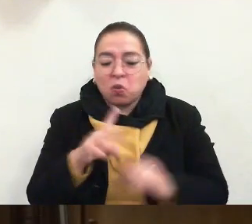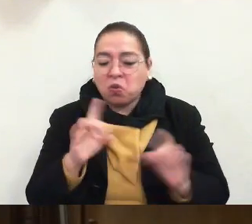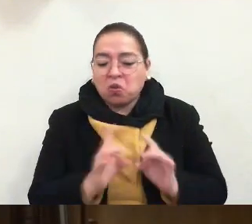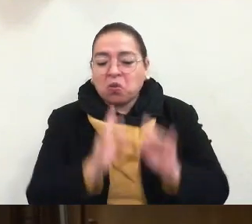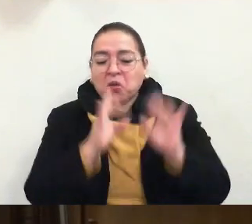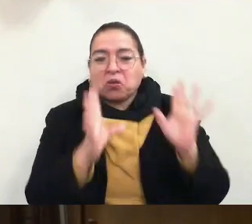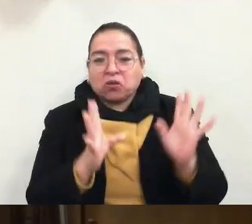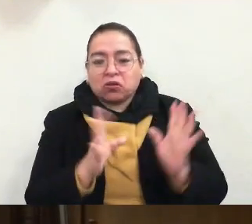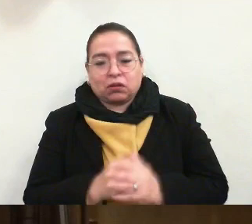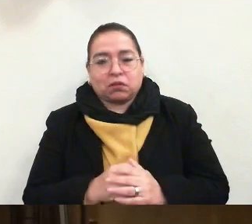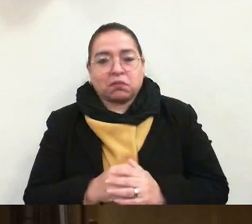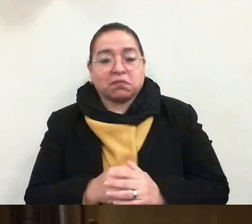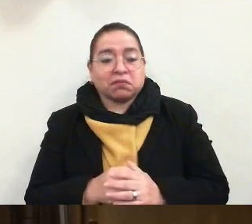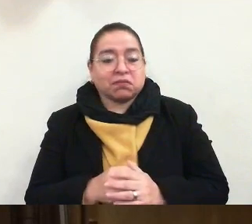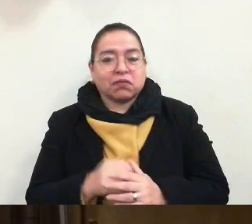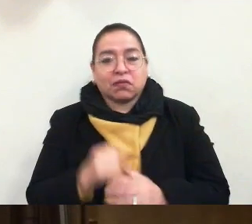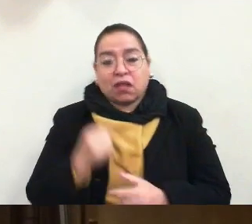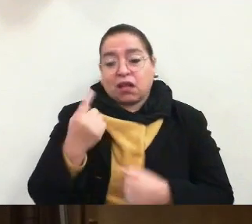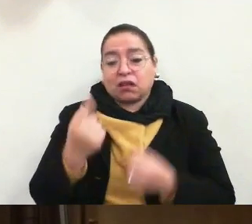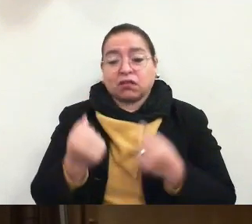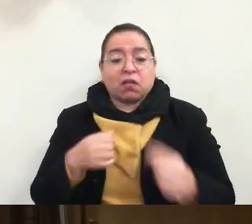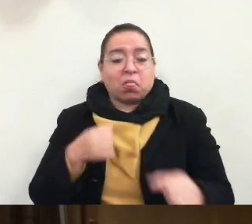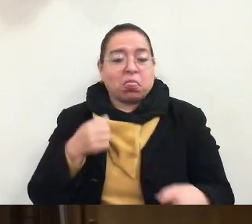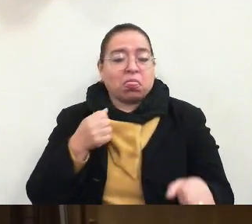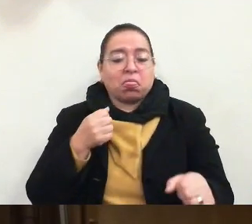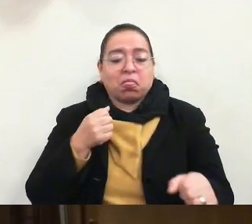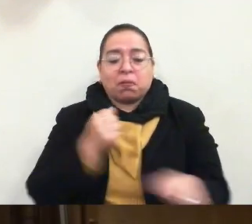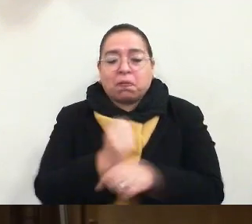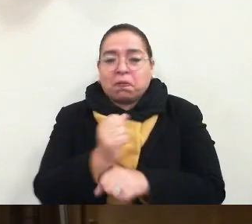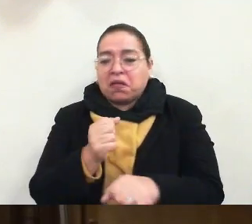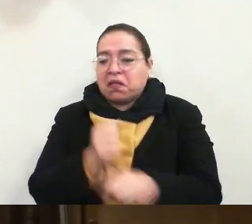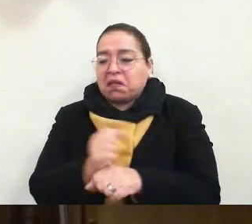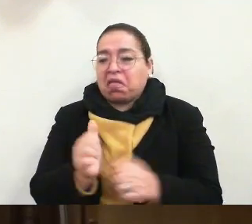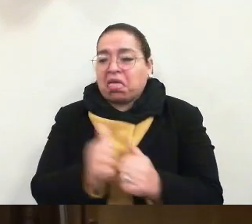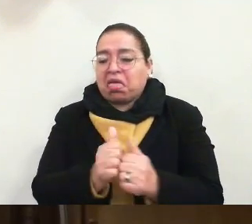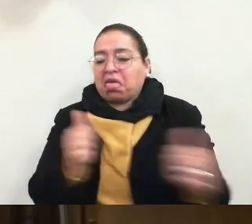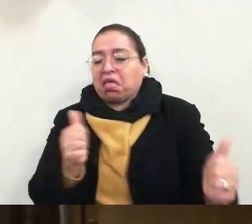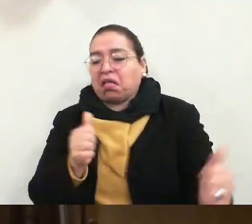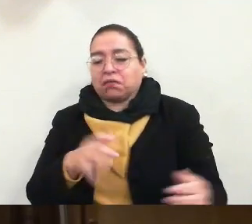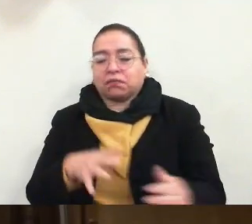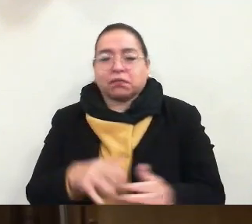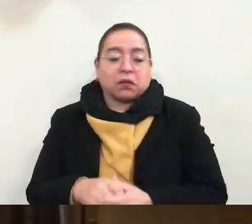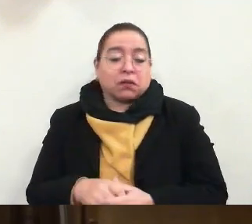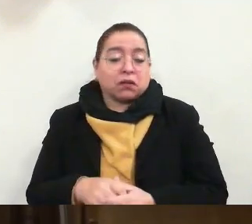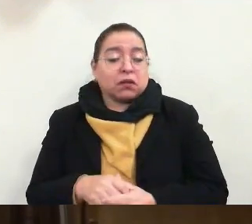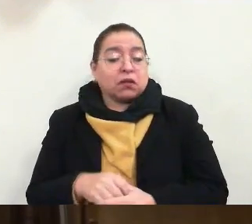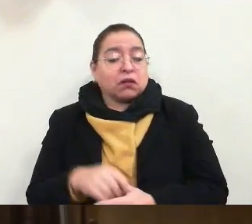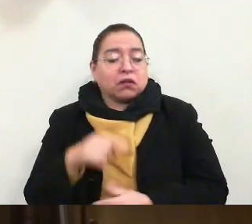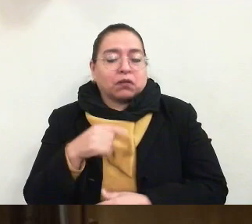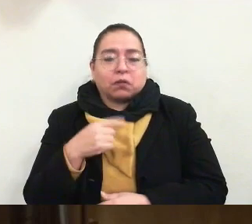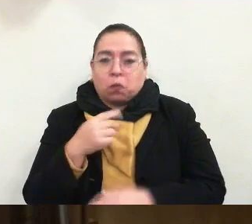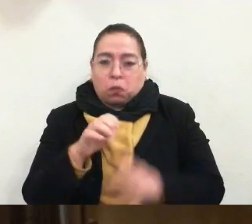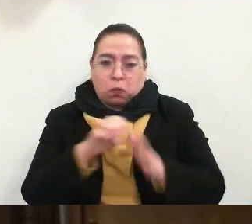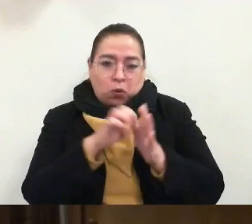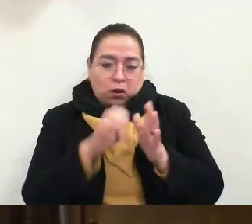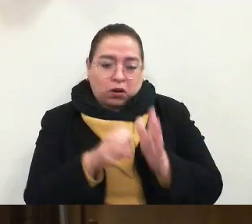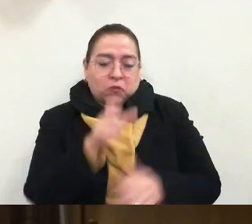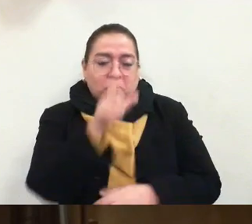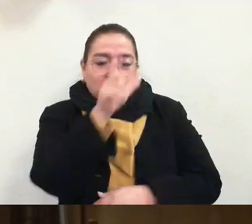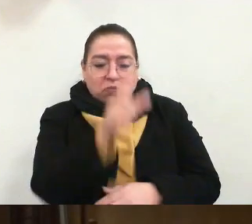Hay desprecio al ser humano cuando no tiene todas las